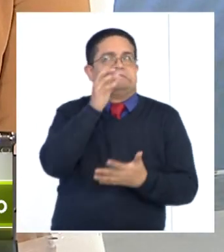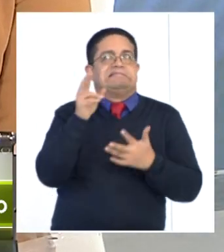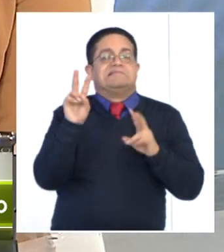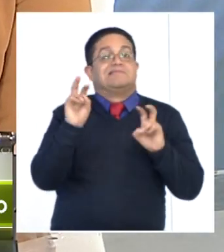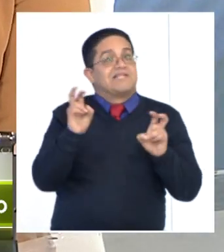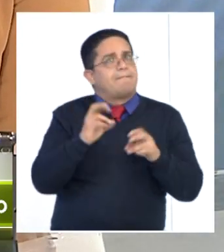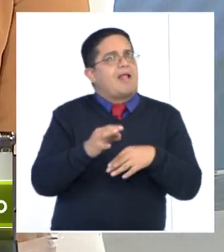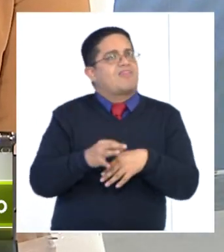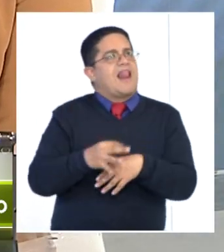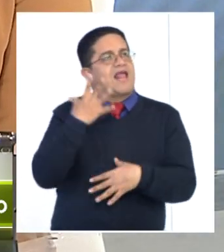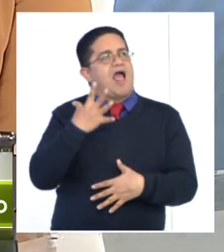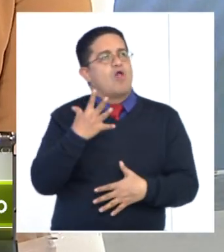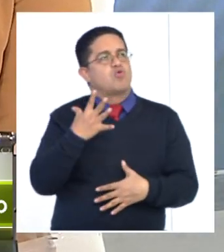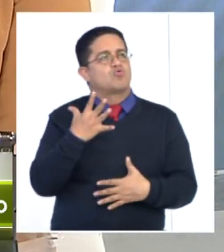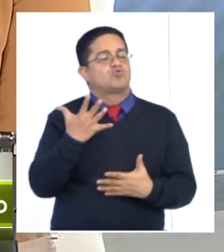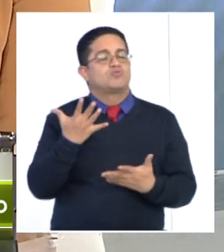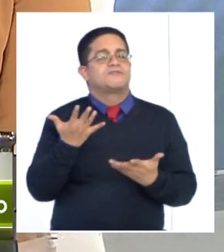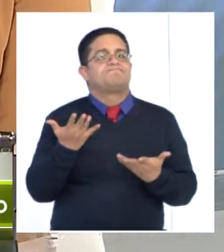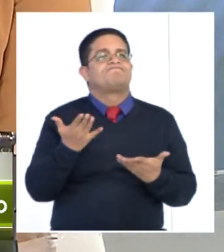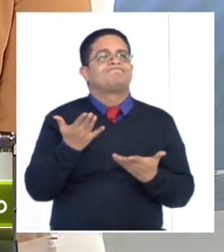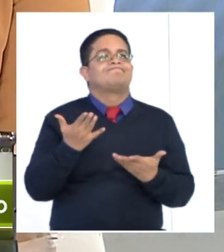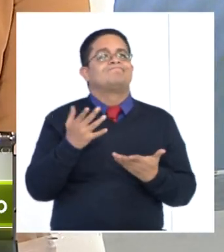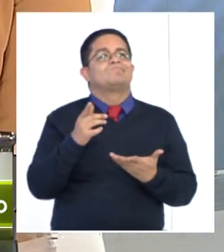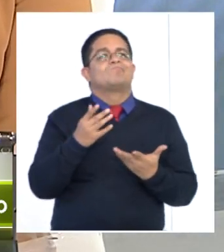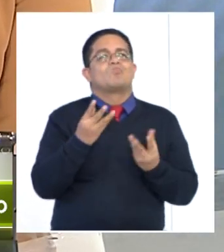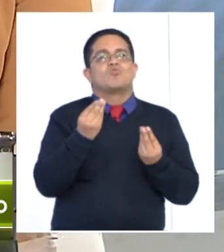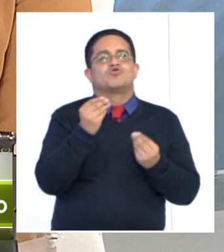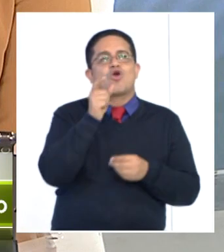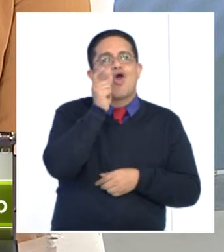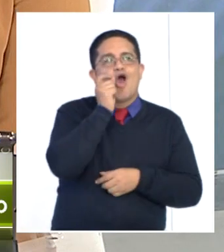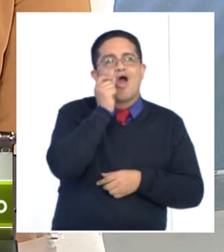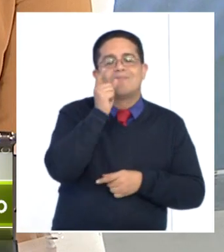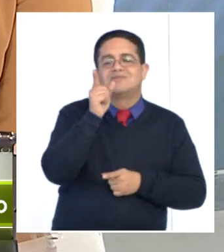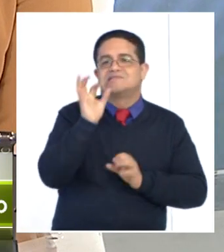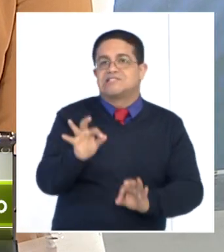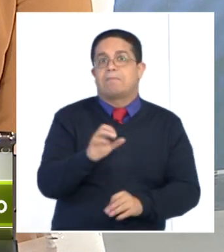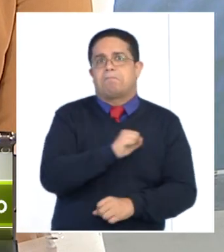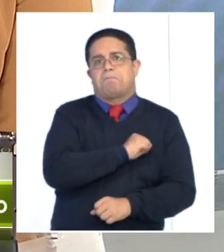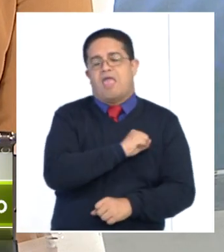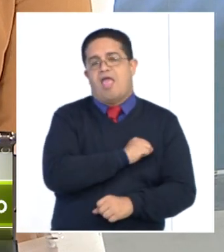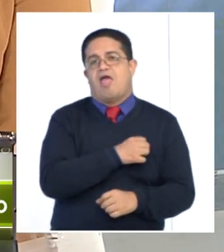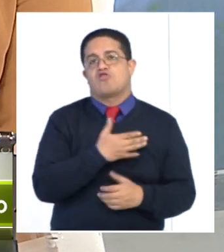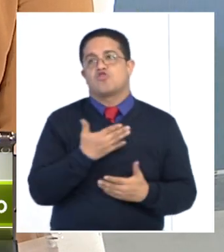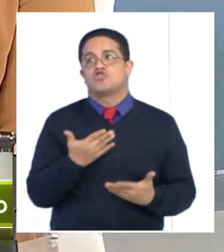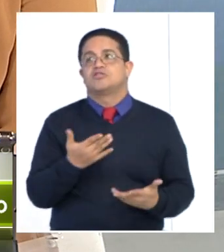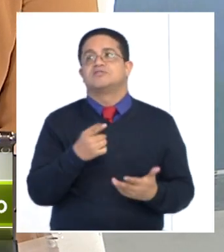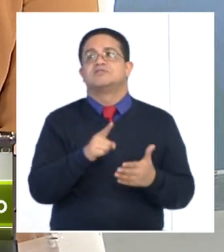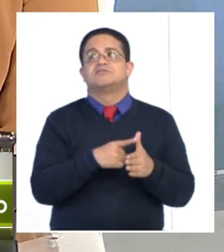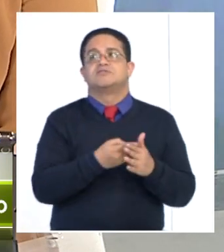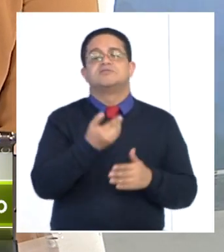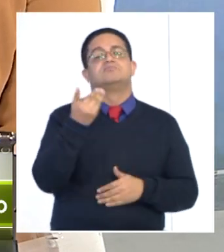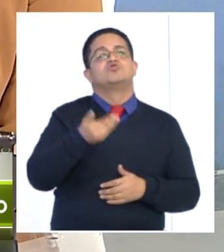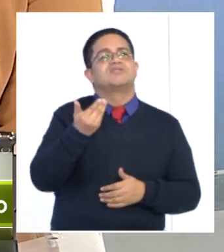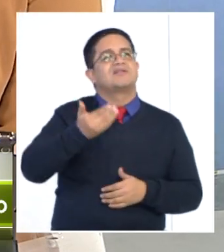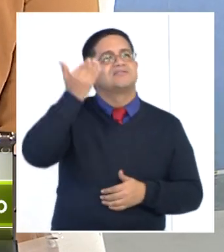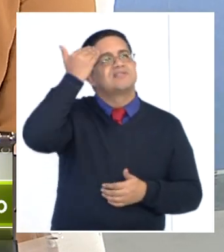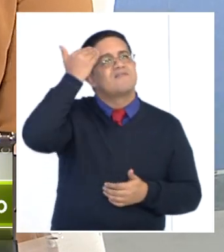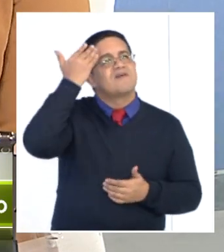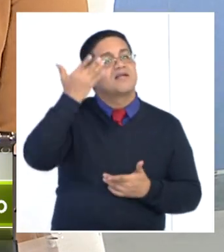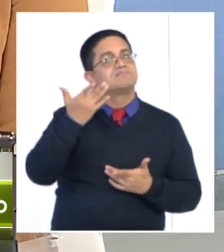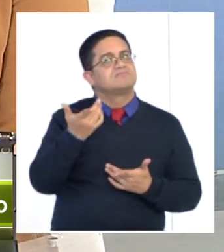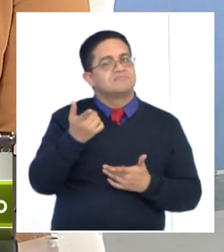más polémicos, se ha generado muchísimo tabú siempre con respecto a eso. Y importante saber de que, bueno, los estudios